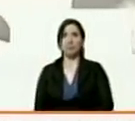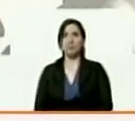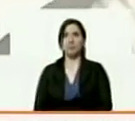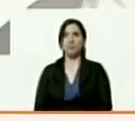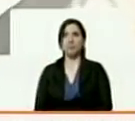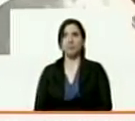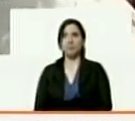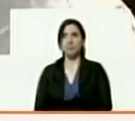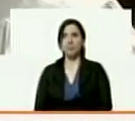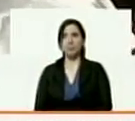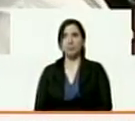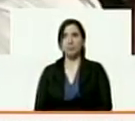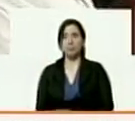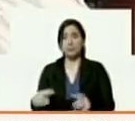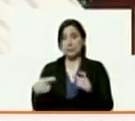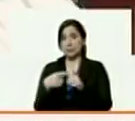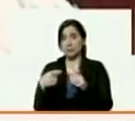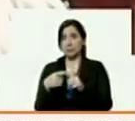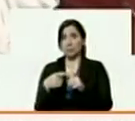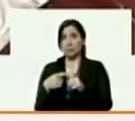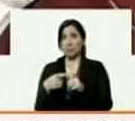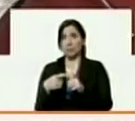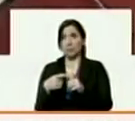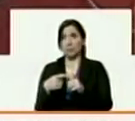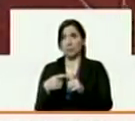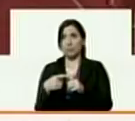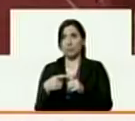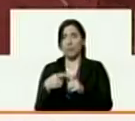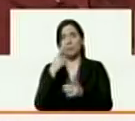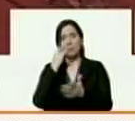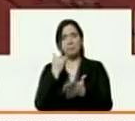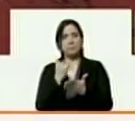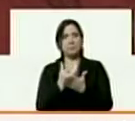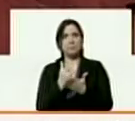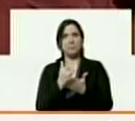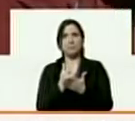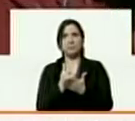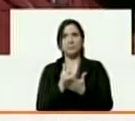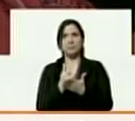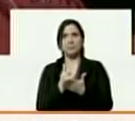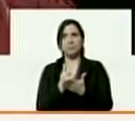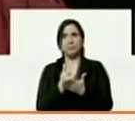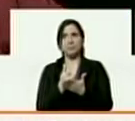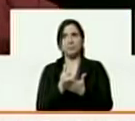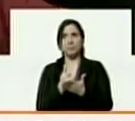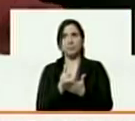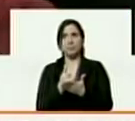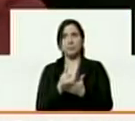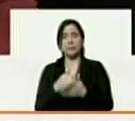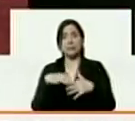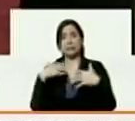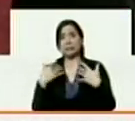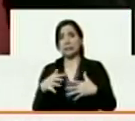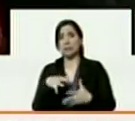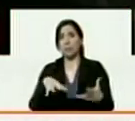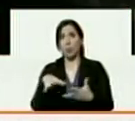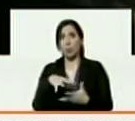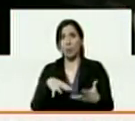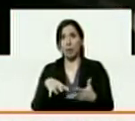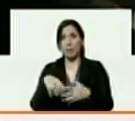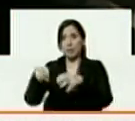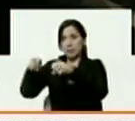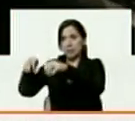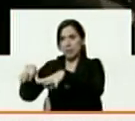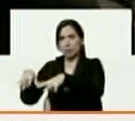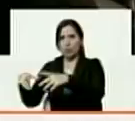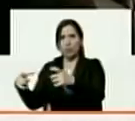su tarjeta, no sé, yo sé. Mira, es tan crítico esa situación, que ellos renunciaron a su